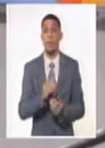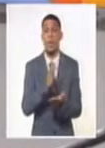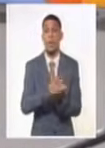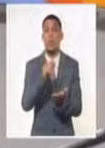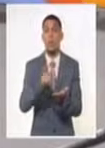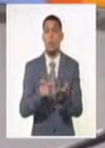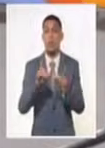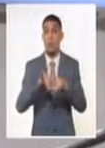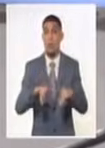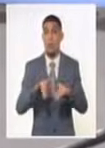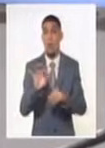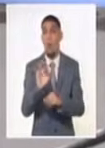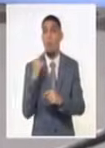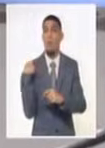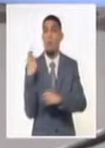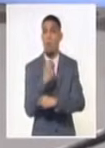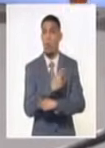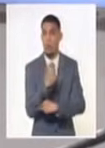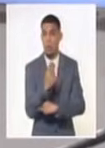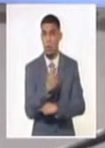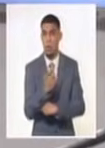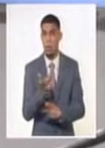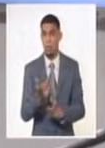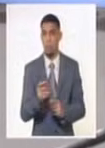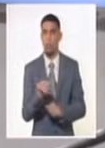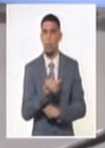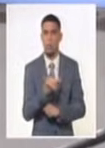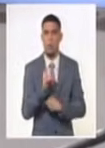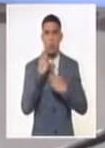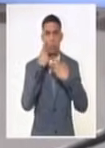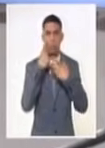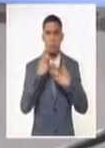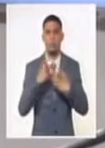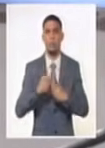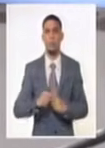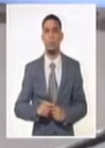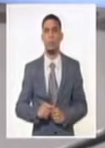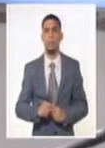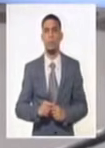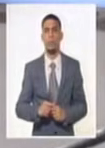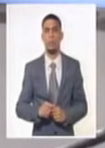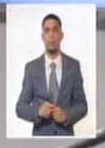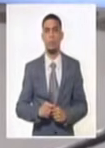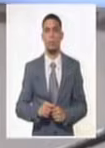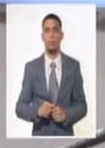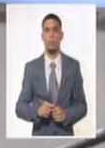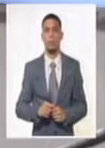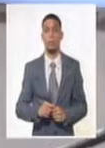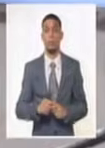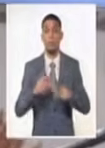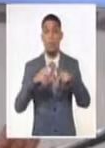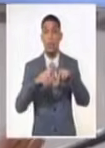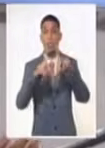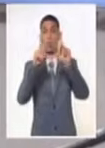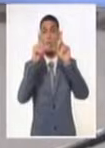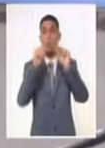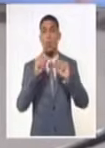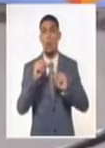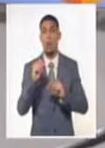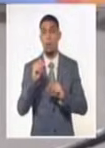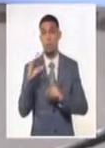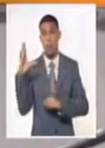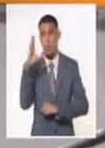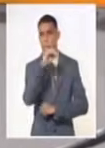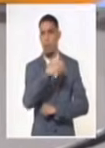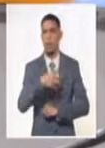decía, profesores de claustros universitarios, ya vimos, bueno, volvemos a ese ejemplo tan hermoso, pero en todo el país hay experiencias distintas, claro,